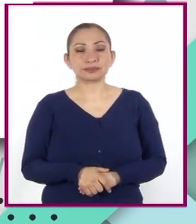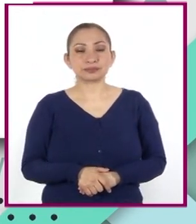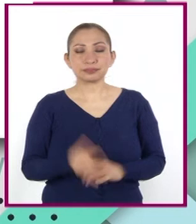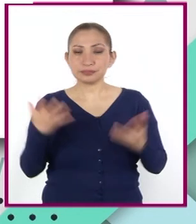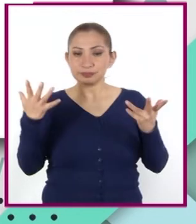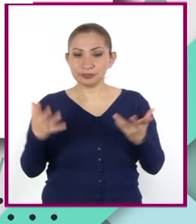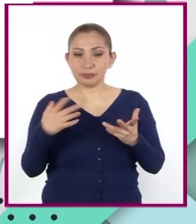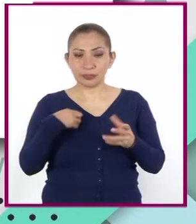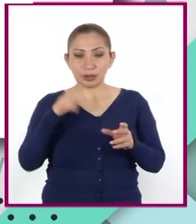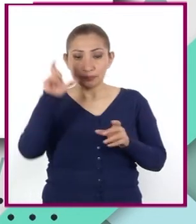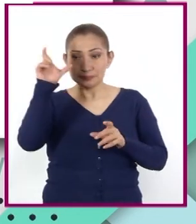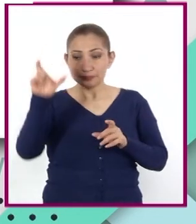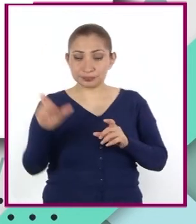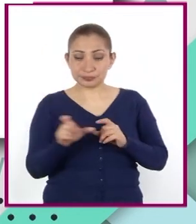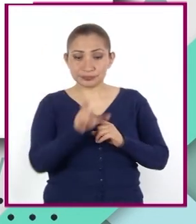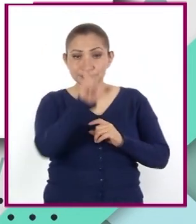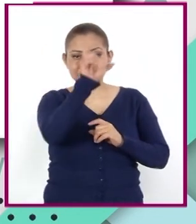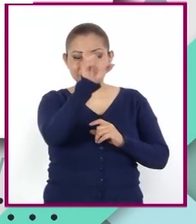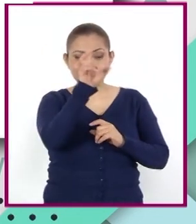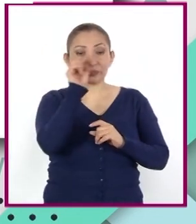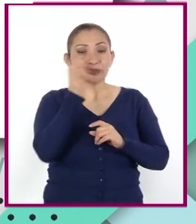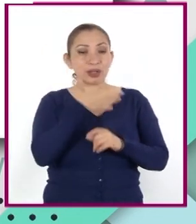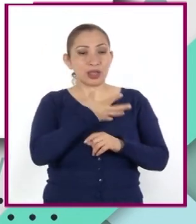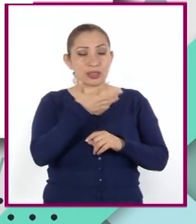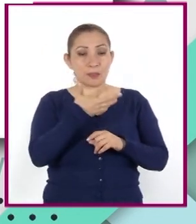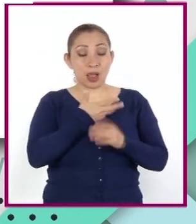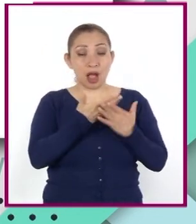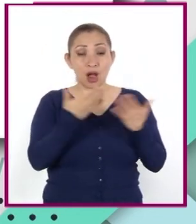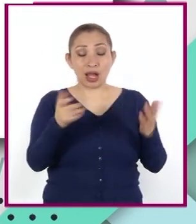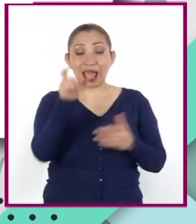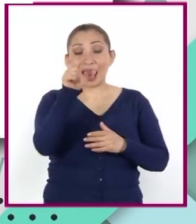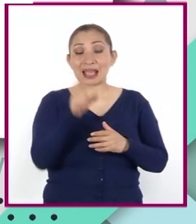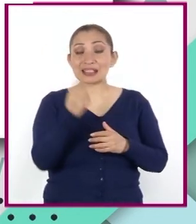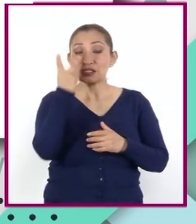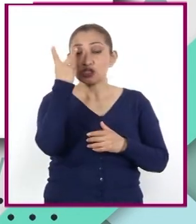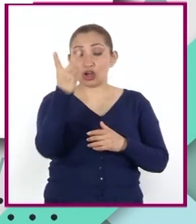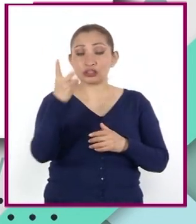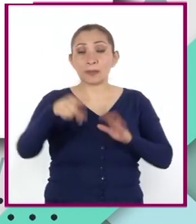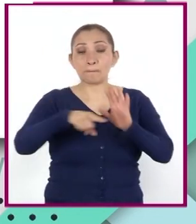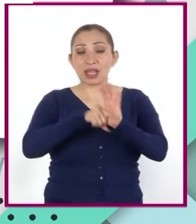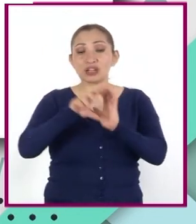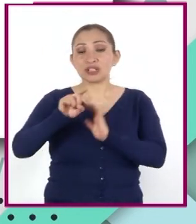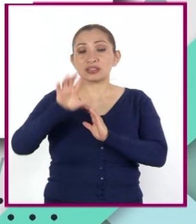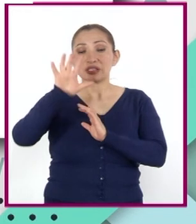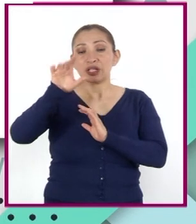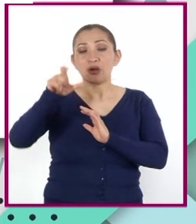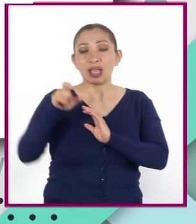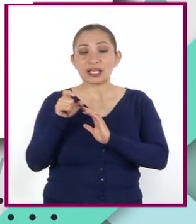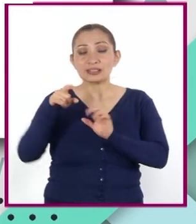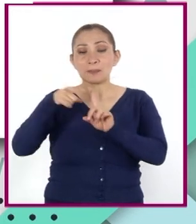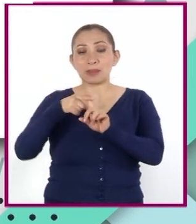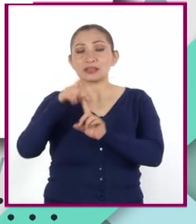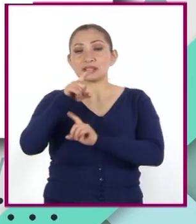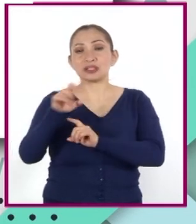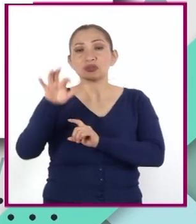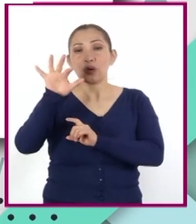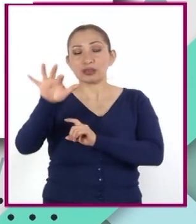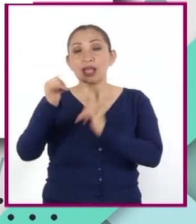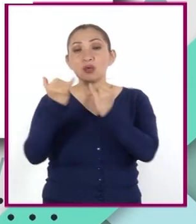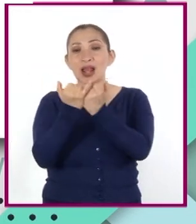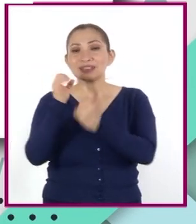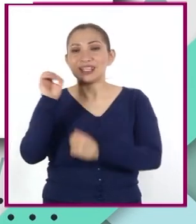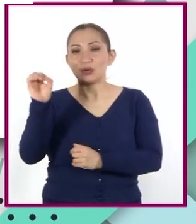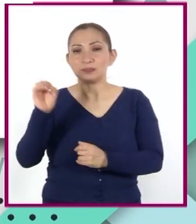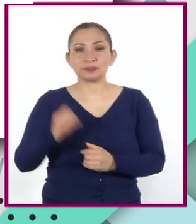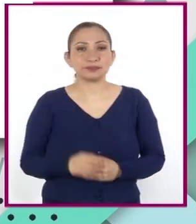Hacemos un movimiento con los miembros de la igualdad y tenemos ahora x cuadrada menos 35x más 150